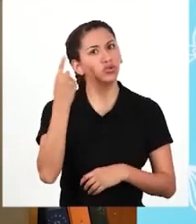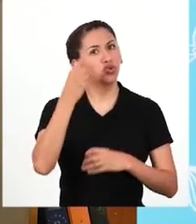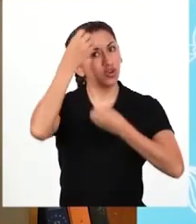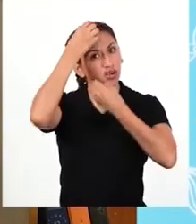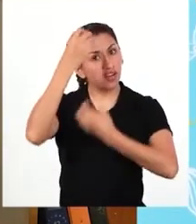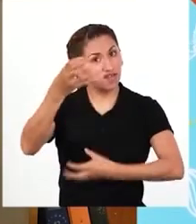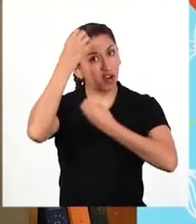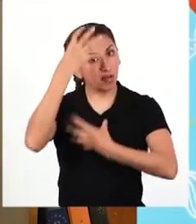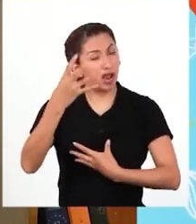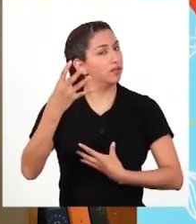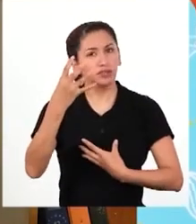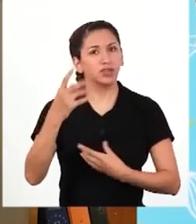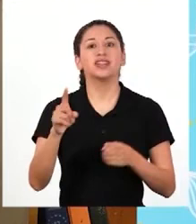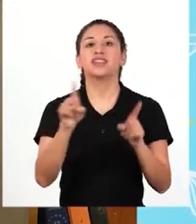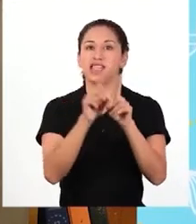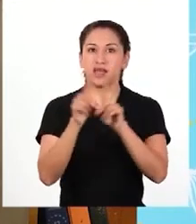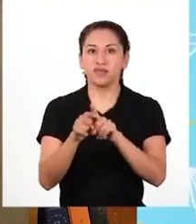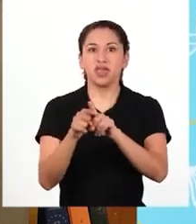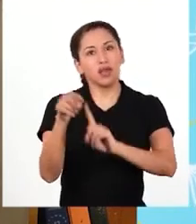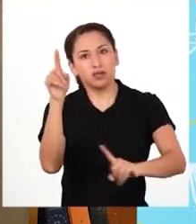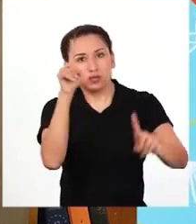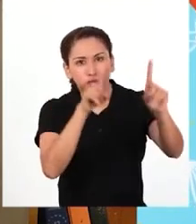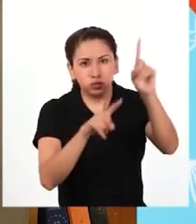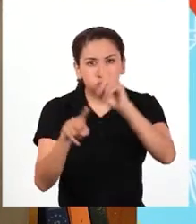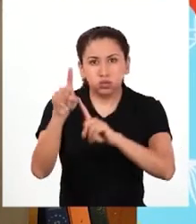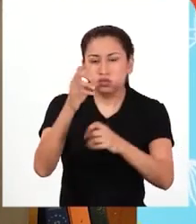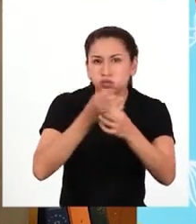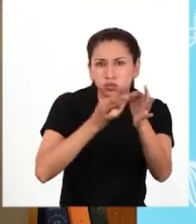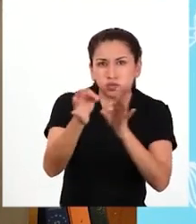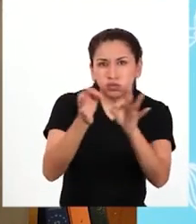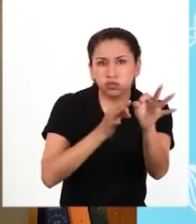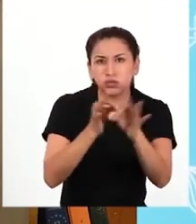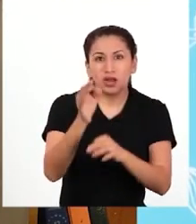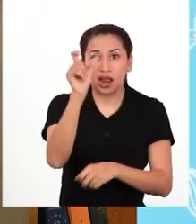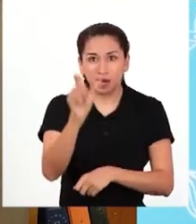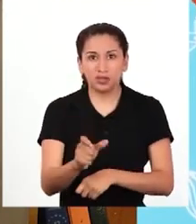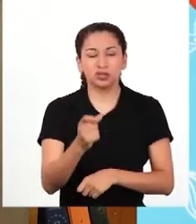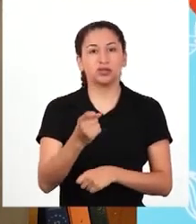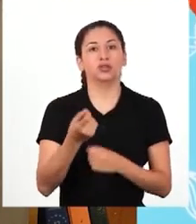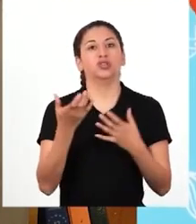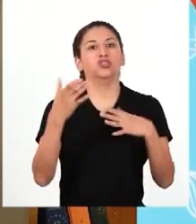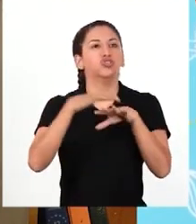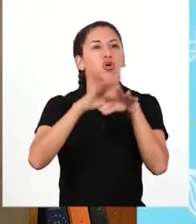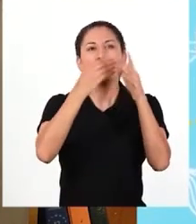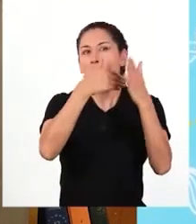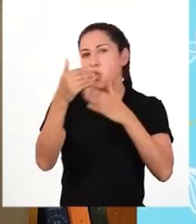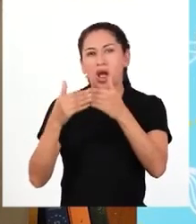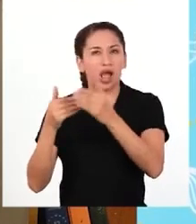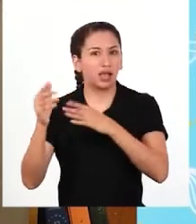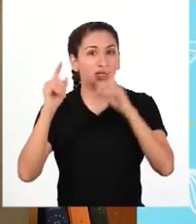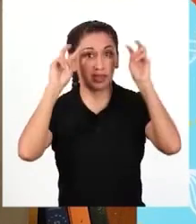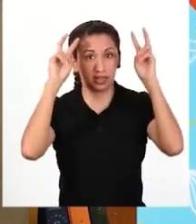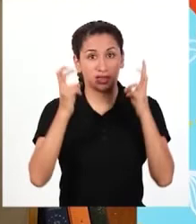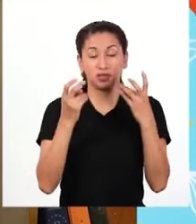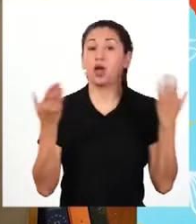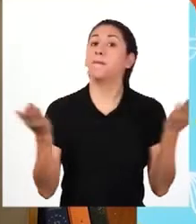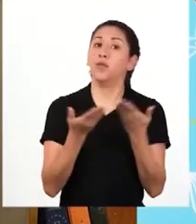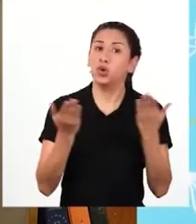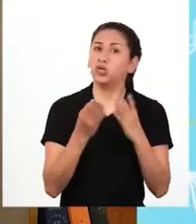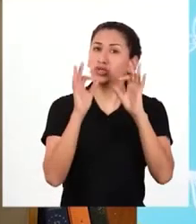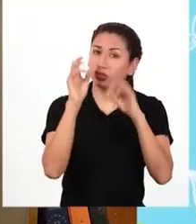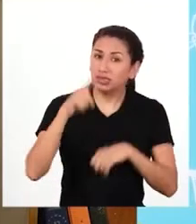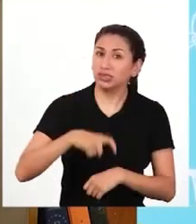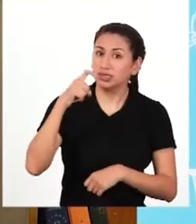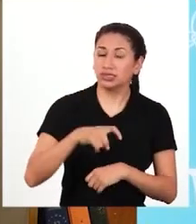del discurso no solo es informar, sino convencer al oyente sobre algo. Por eso